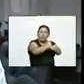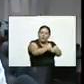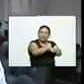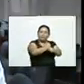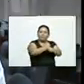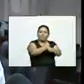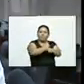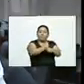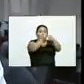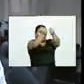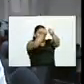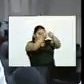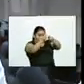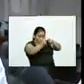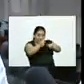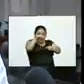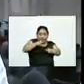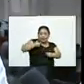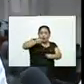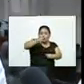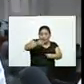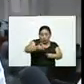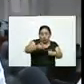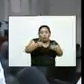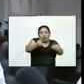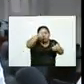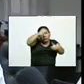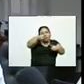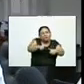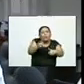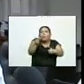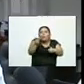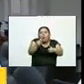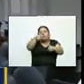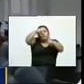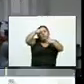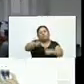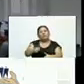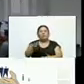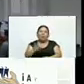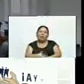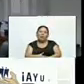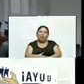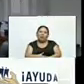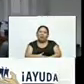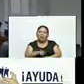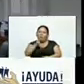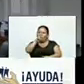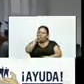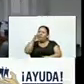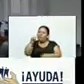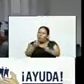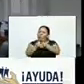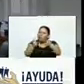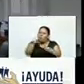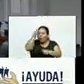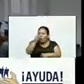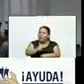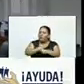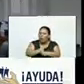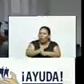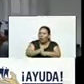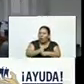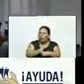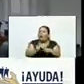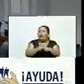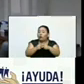presupuesto de este año, se aprobó casi, creo que más de 900 millones para seguridad. Entonces tendrían